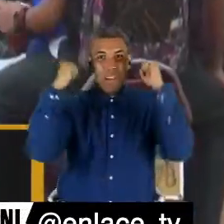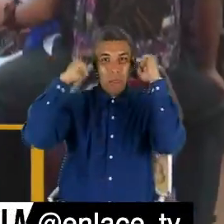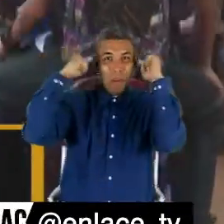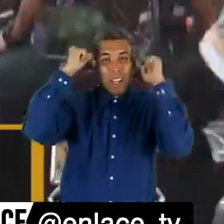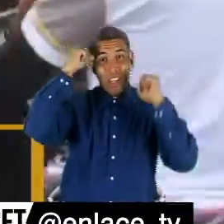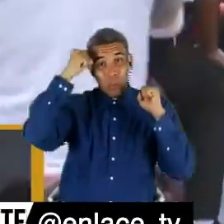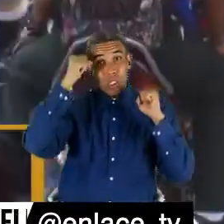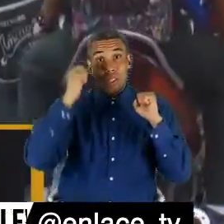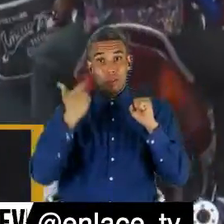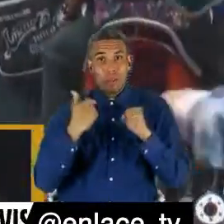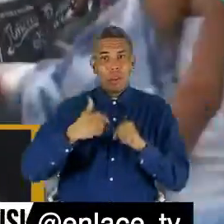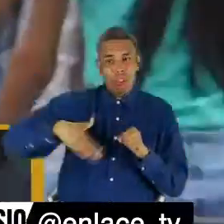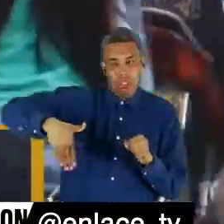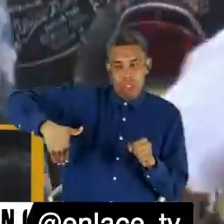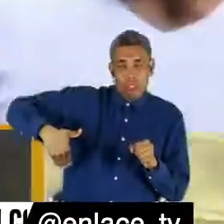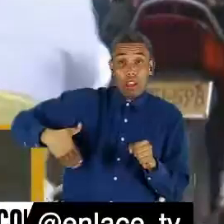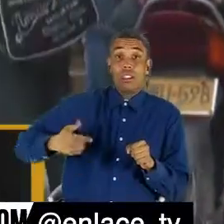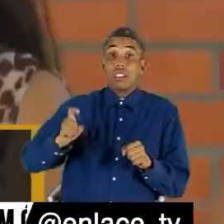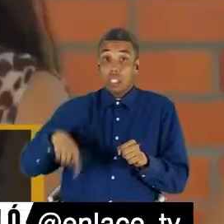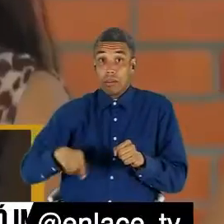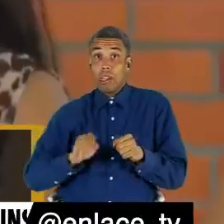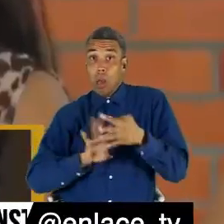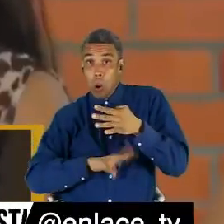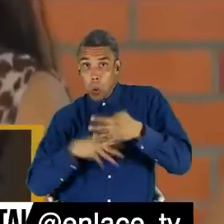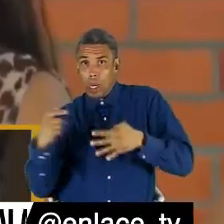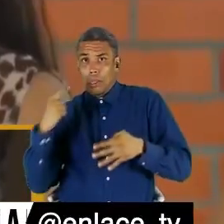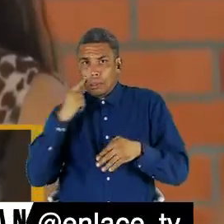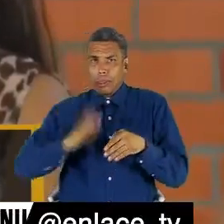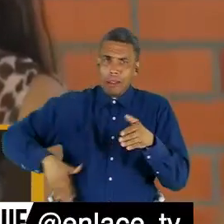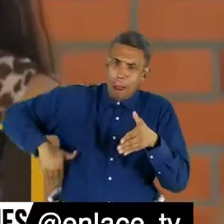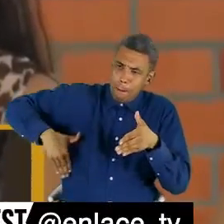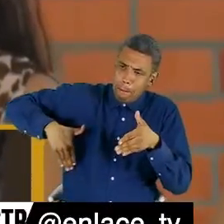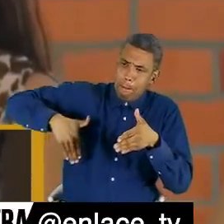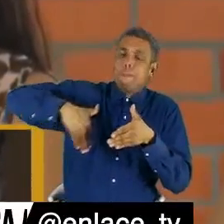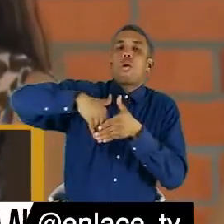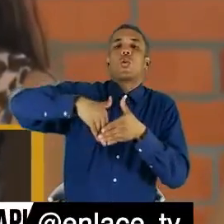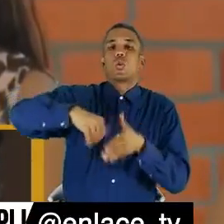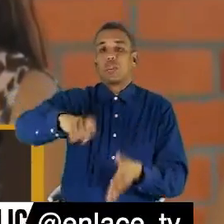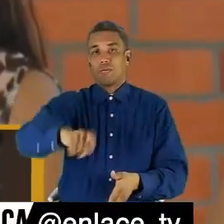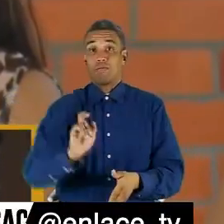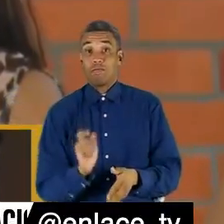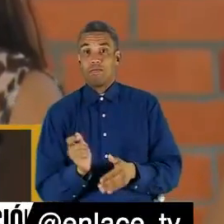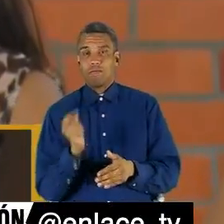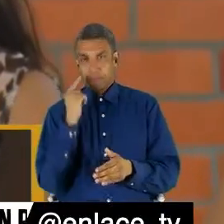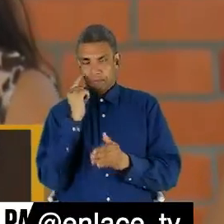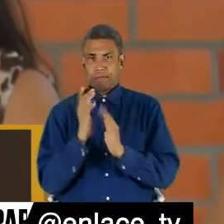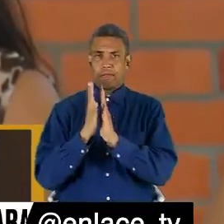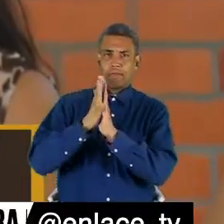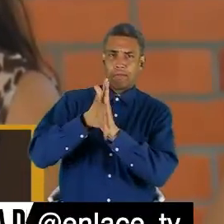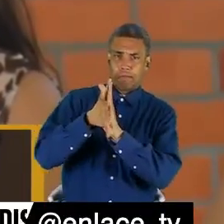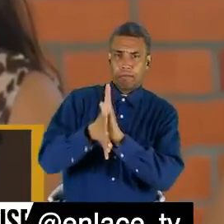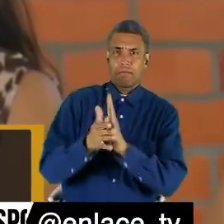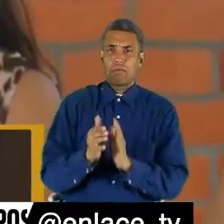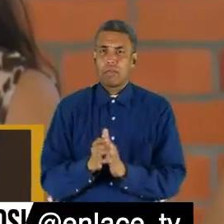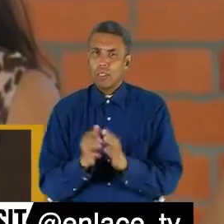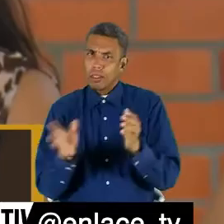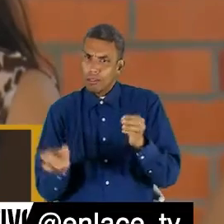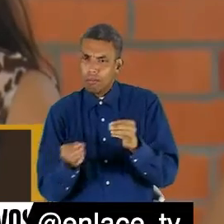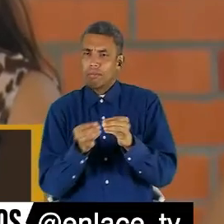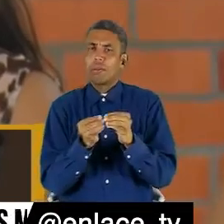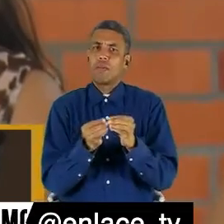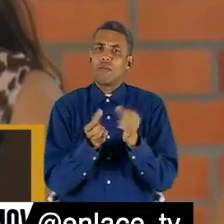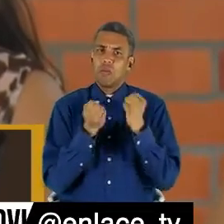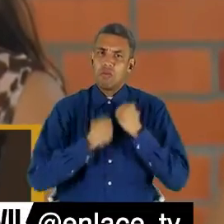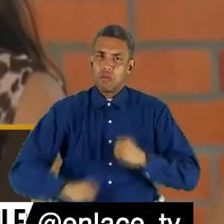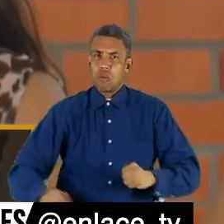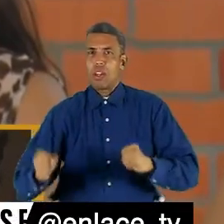de actividades que adelantaron sus estudiantes. Han venido realizando actividades complementarias, actividades de